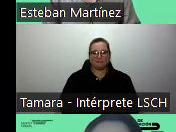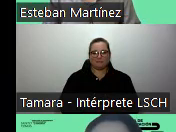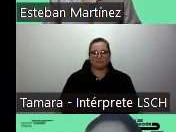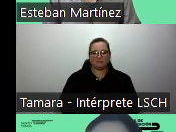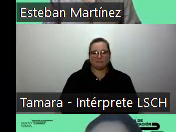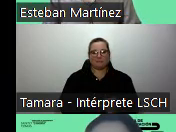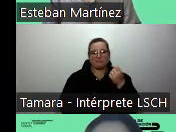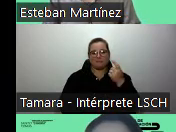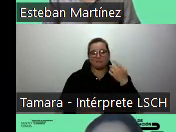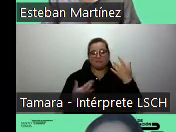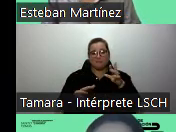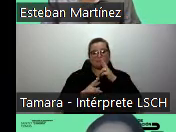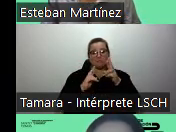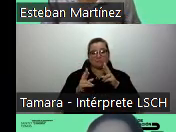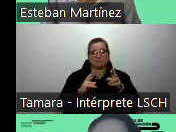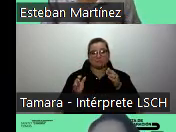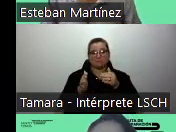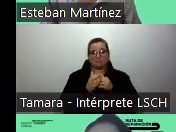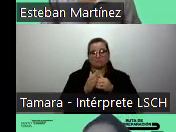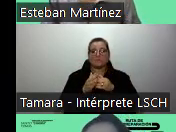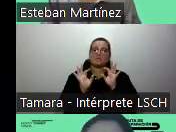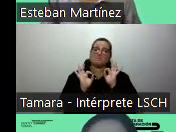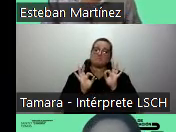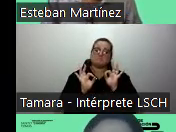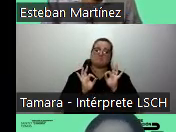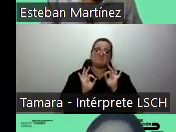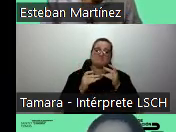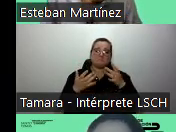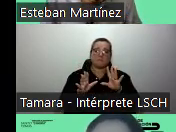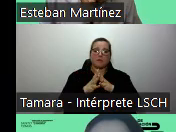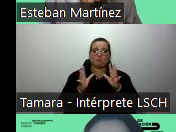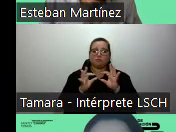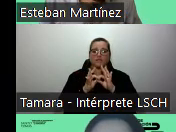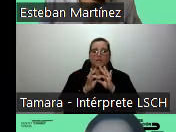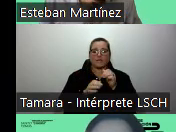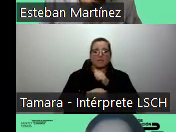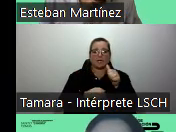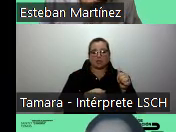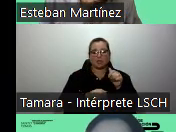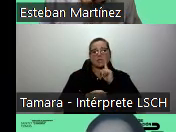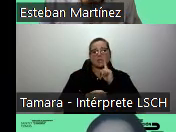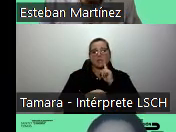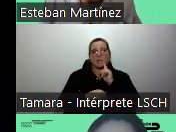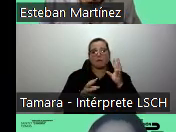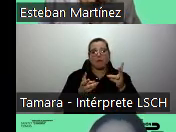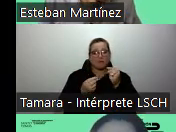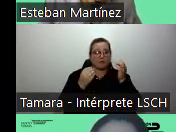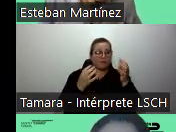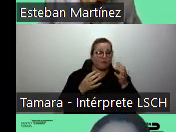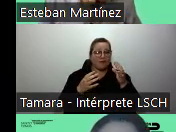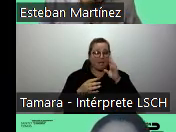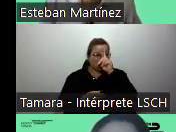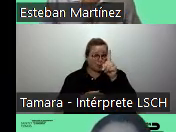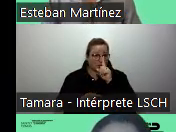tenemos 11 respuestas ahí se detuvo Así que perfecto muchas gracias tenemos de hecho hábito hábitos hábitos está como